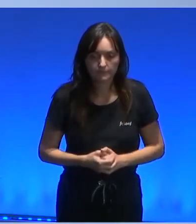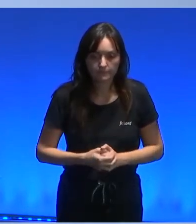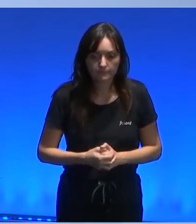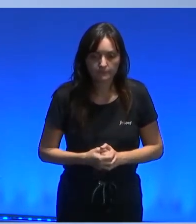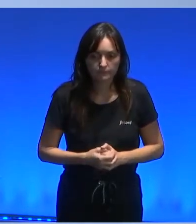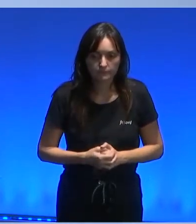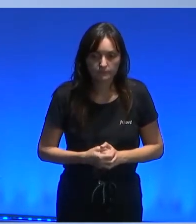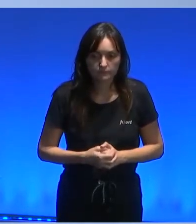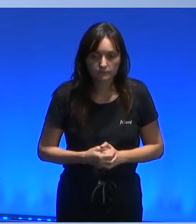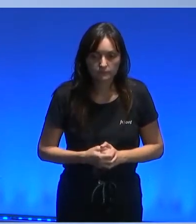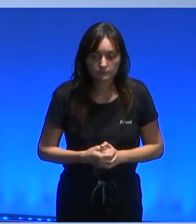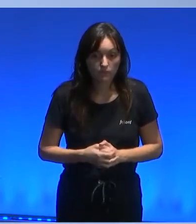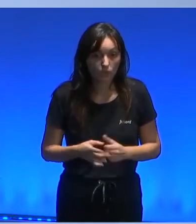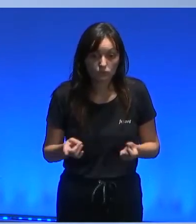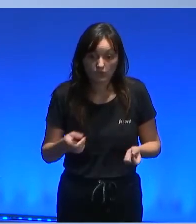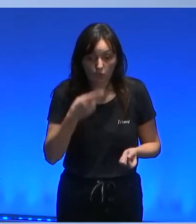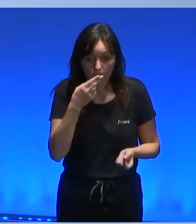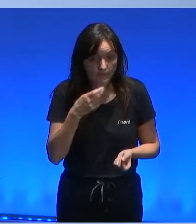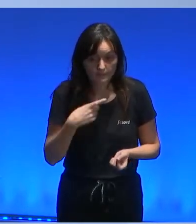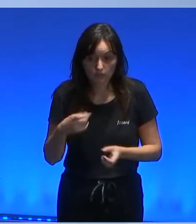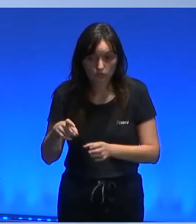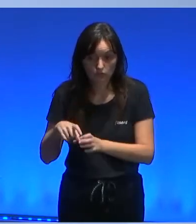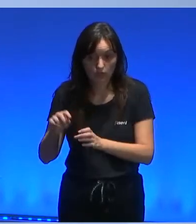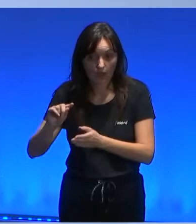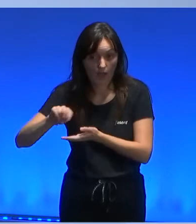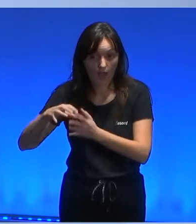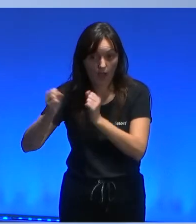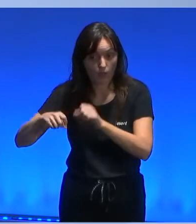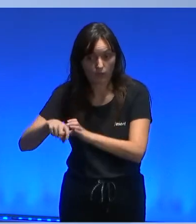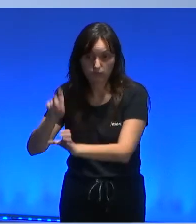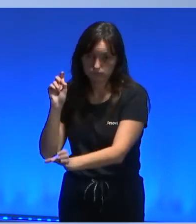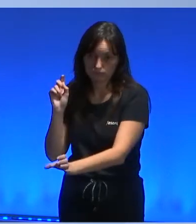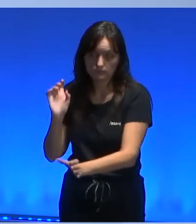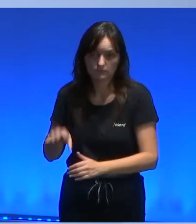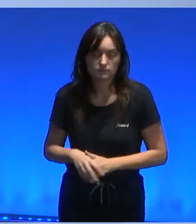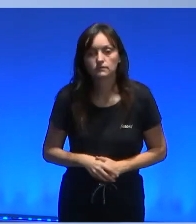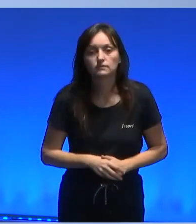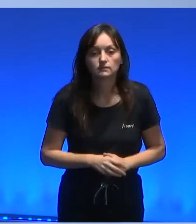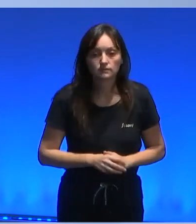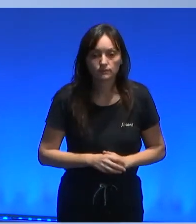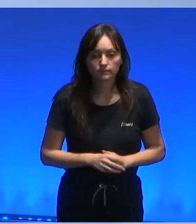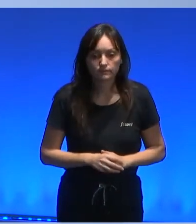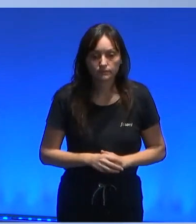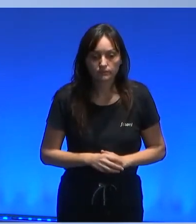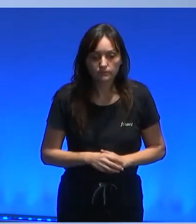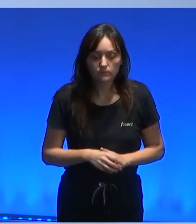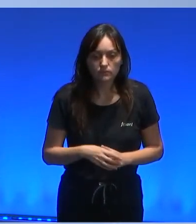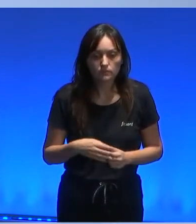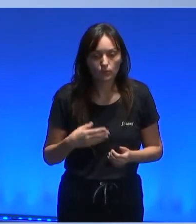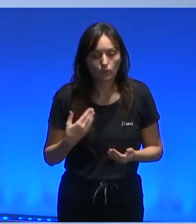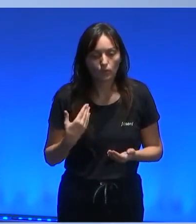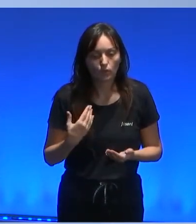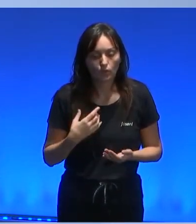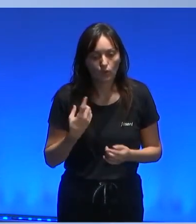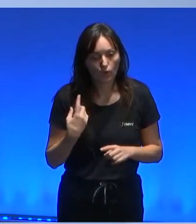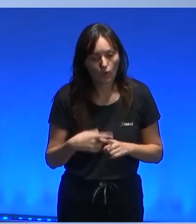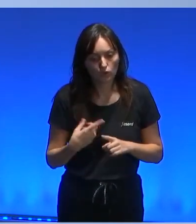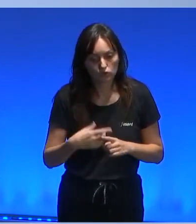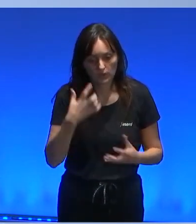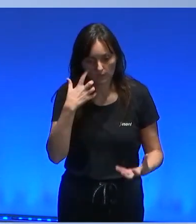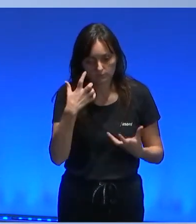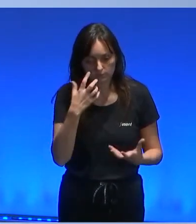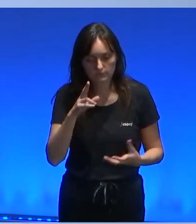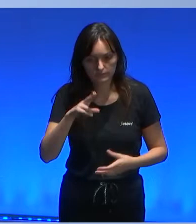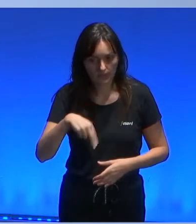o salir de la convención. El otro dato que me impresiona siempre mucho y del cual